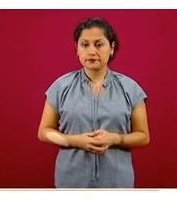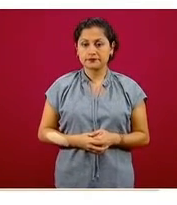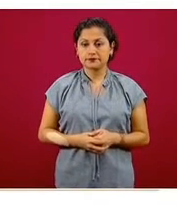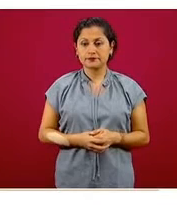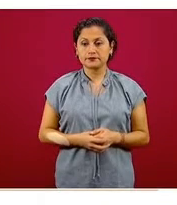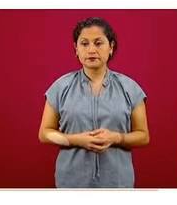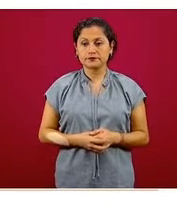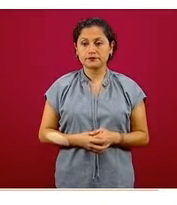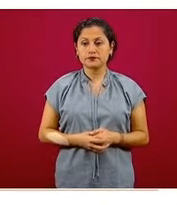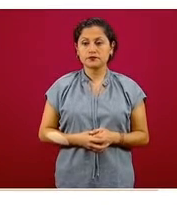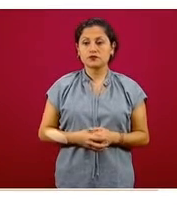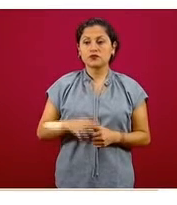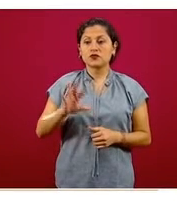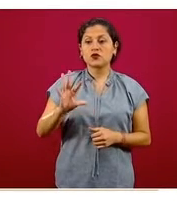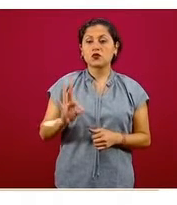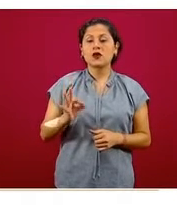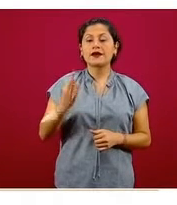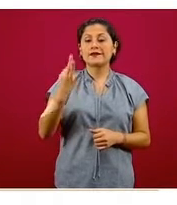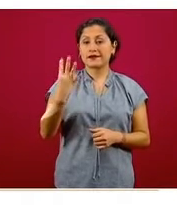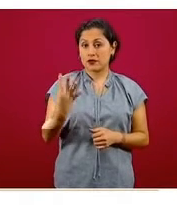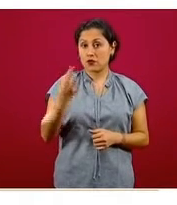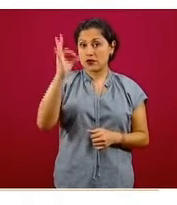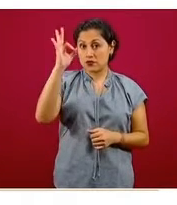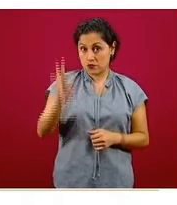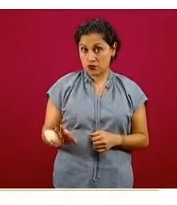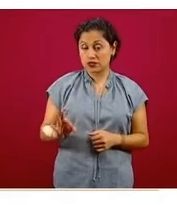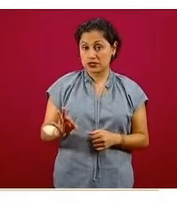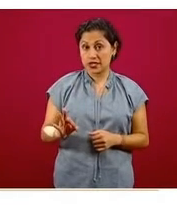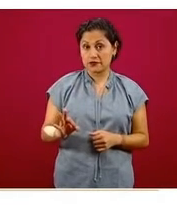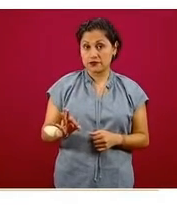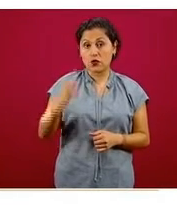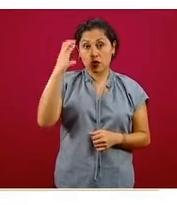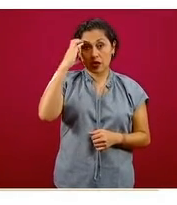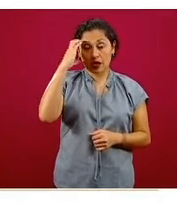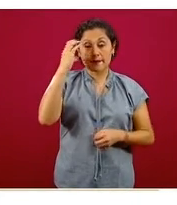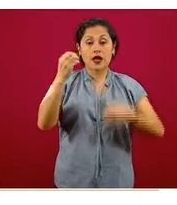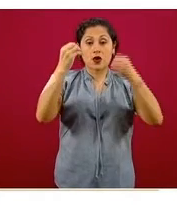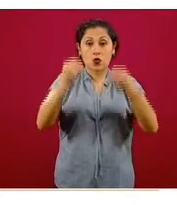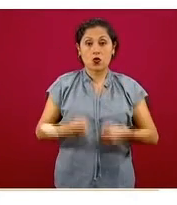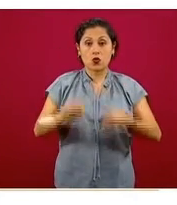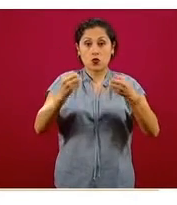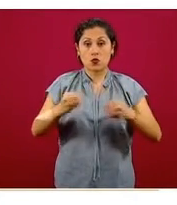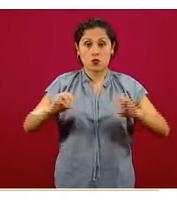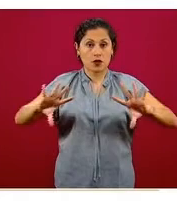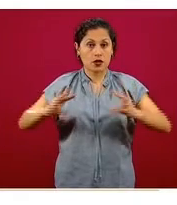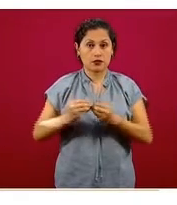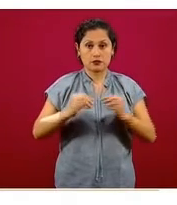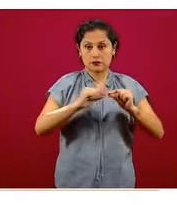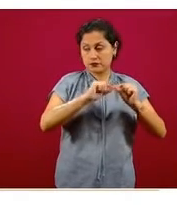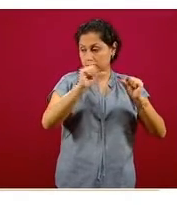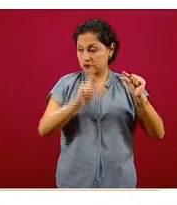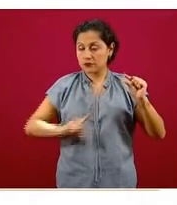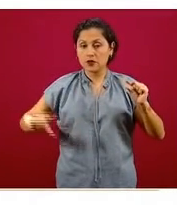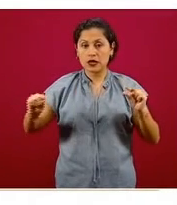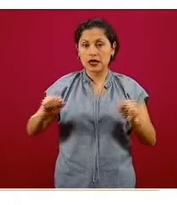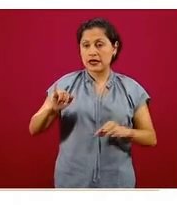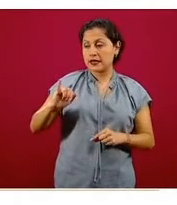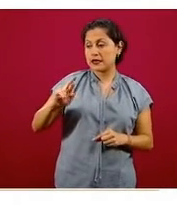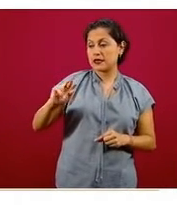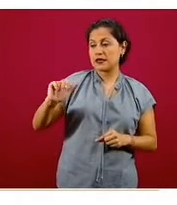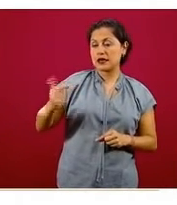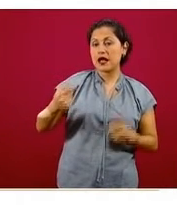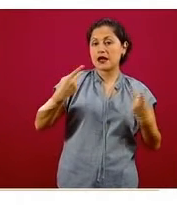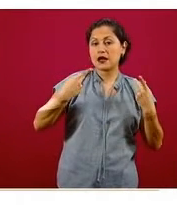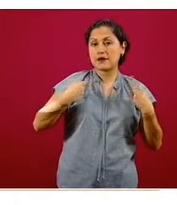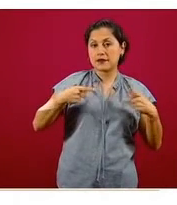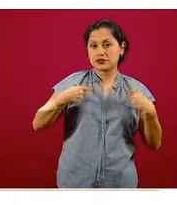indicadores. 44% son las camas ocupadas a nivel nacional tipo IRA general, es decir, para los pacientes graves, pero